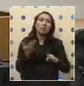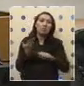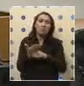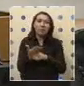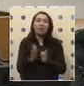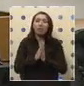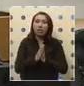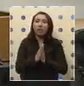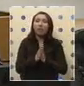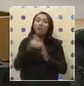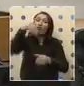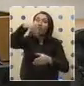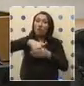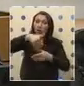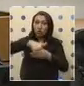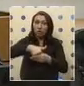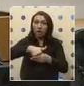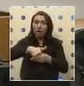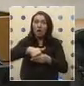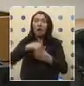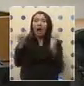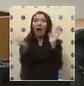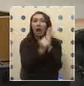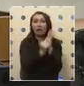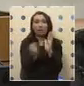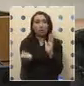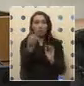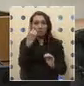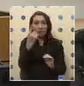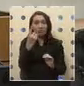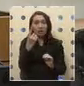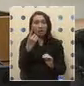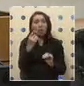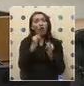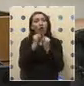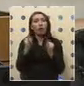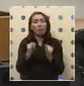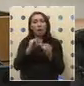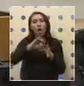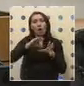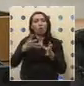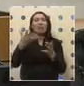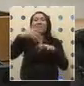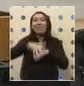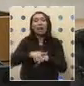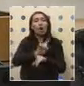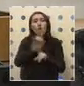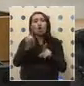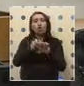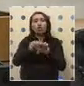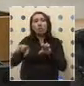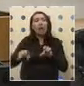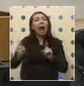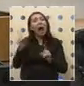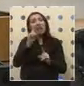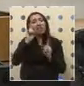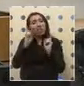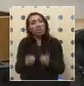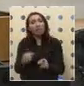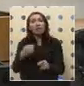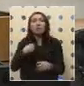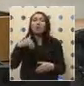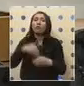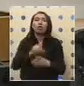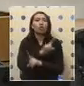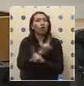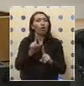votemos el artículo primero de forma integral y no por separado, como debiera ser, mi voto